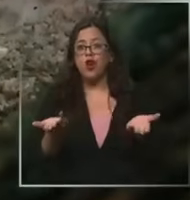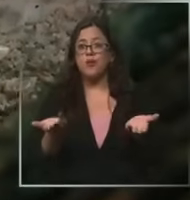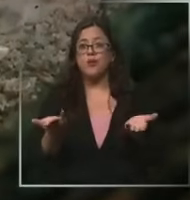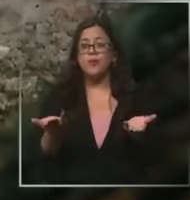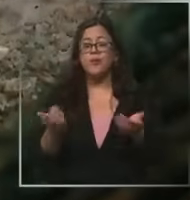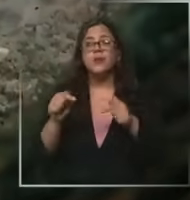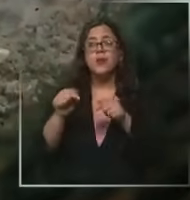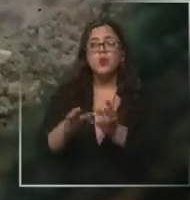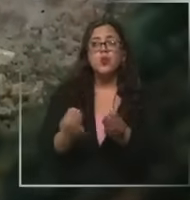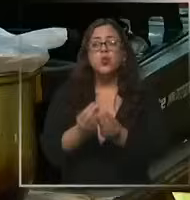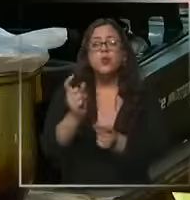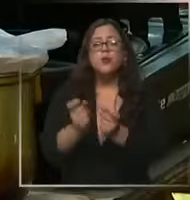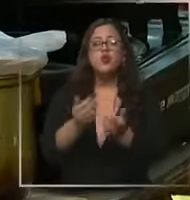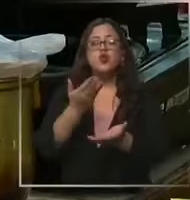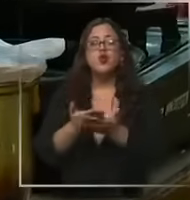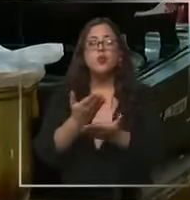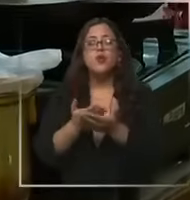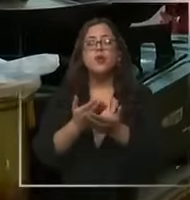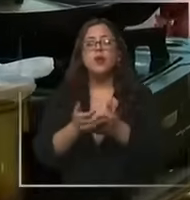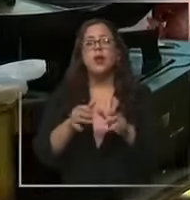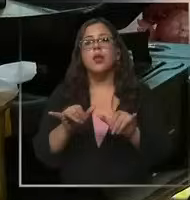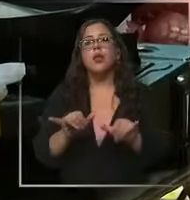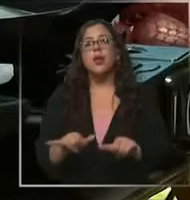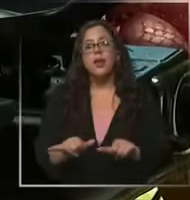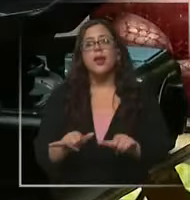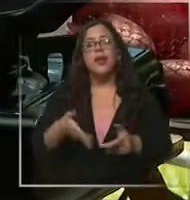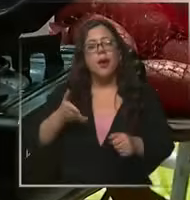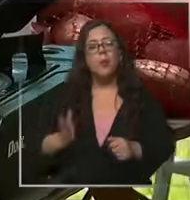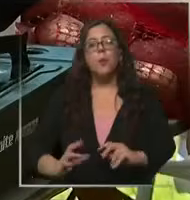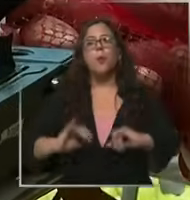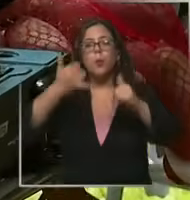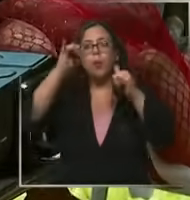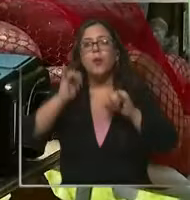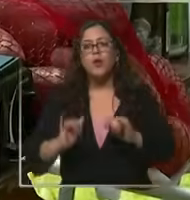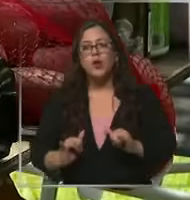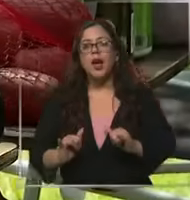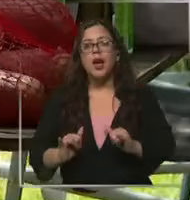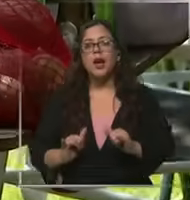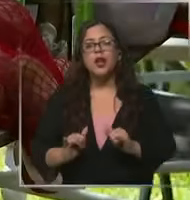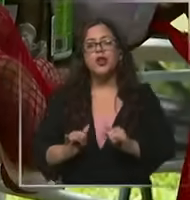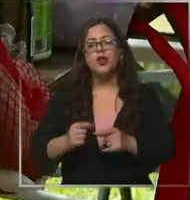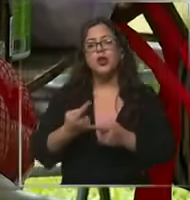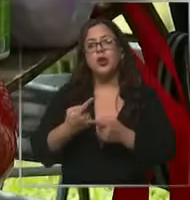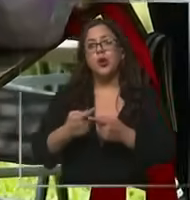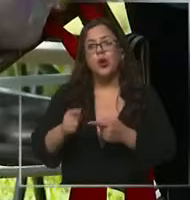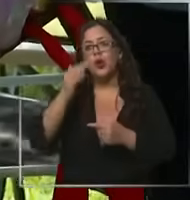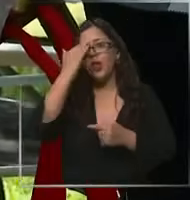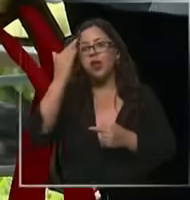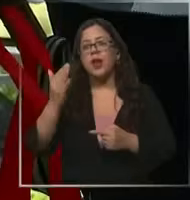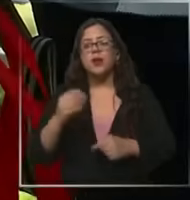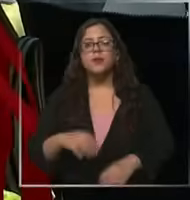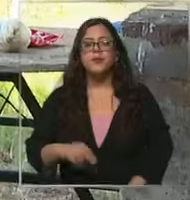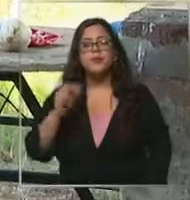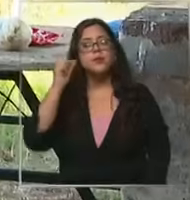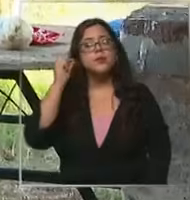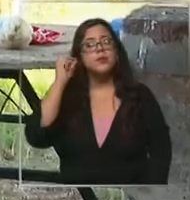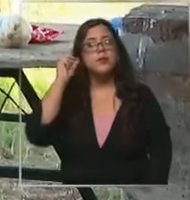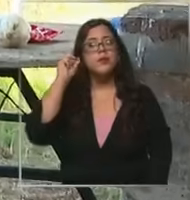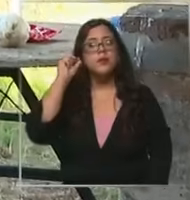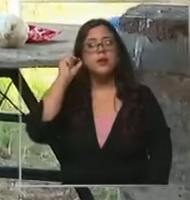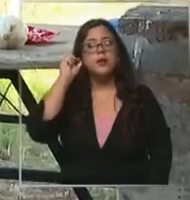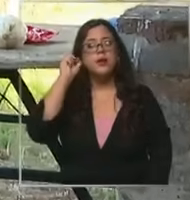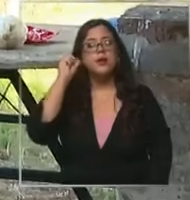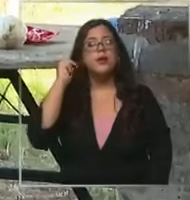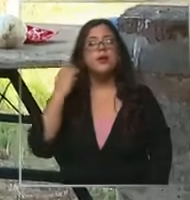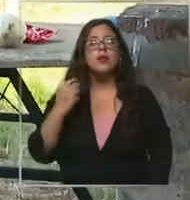Así muchos aprovechan quedarse para así seguir disfrutando otro día más. Sí, me encanta el campo, así que... ¿Y se va a tirar a la piscina después?